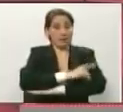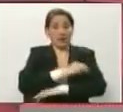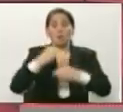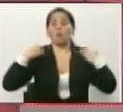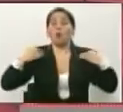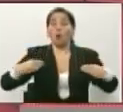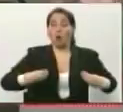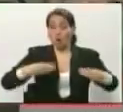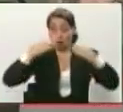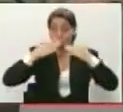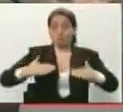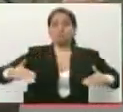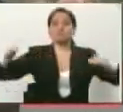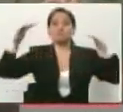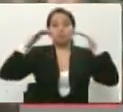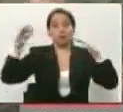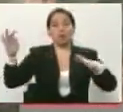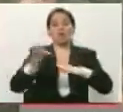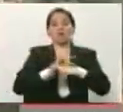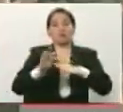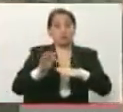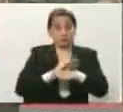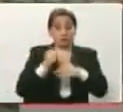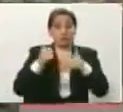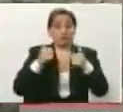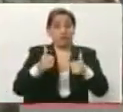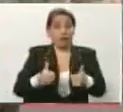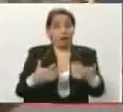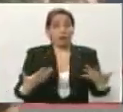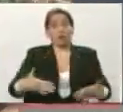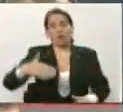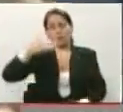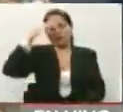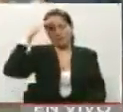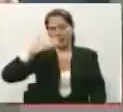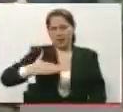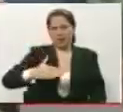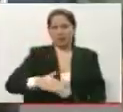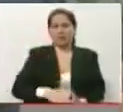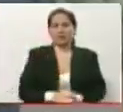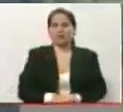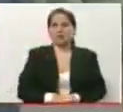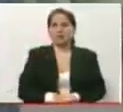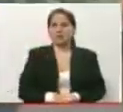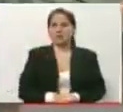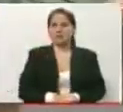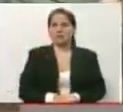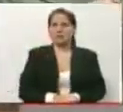en los funcionarios, los efectivos militares.